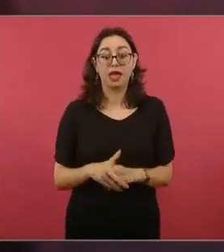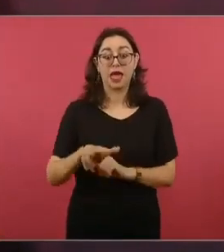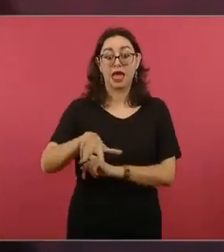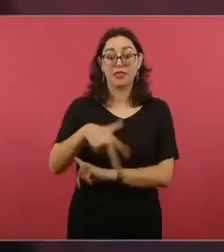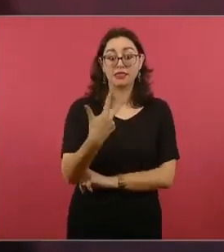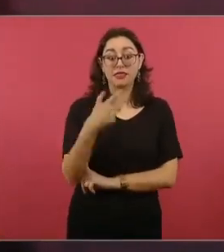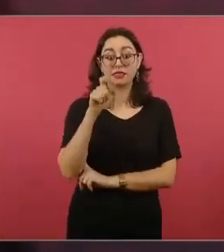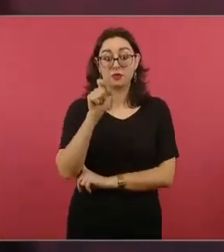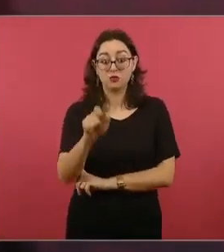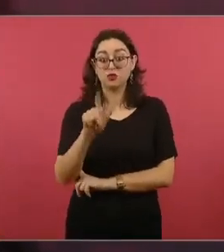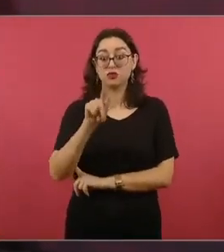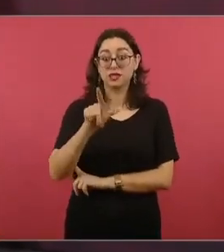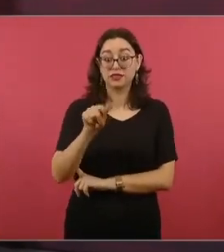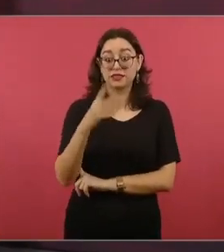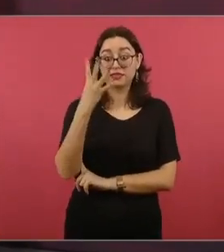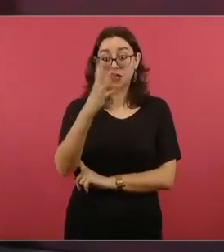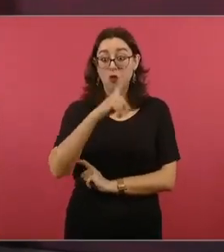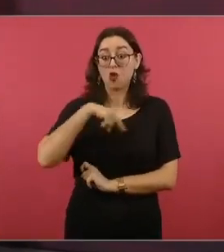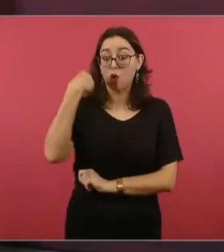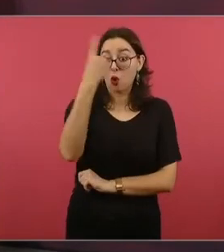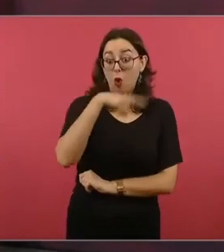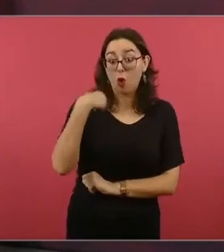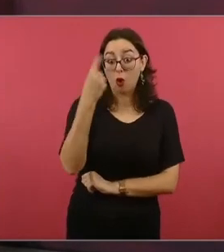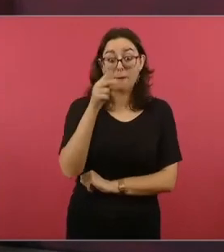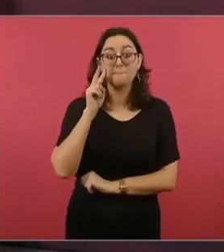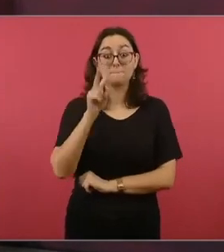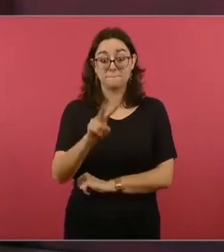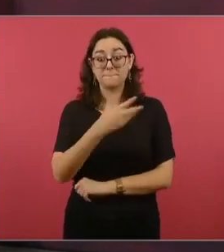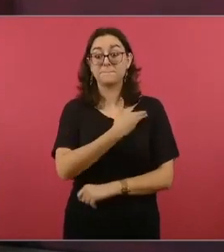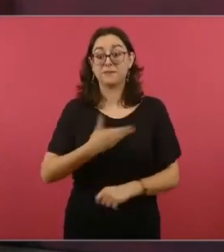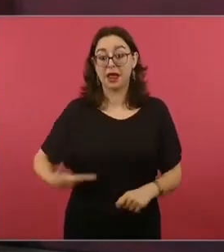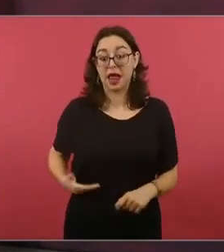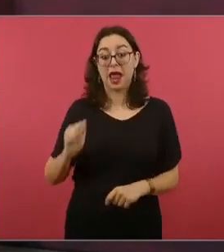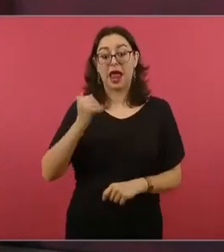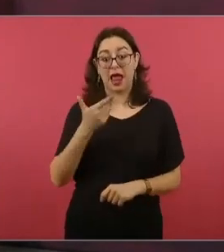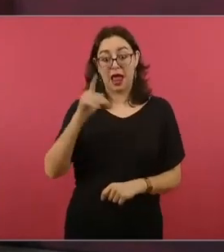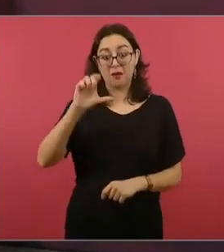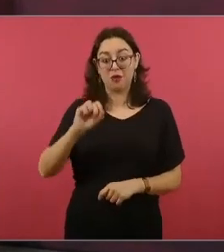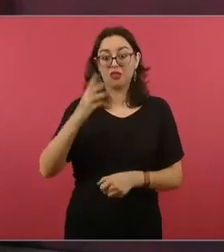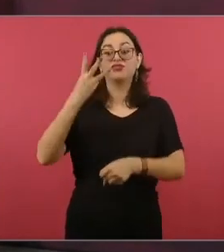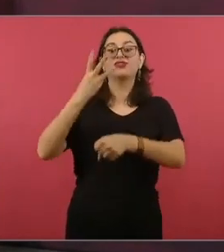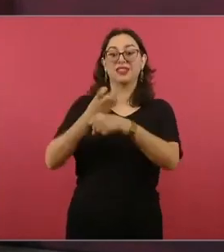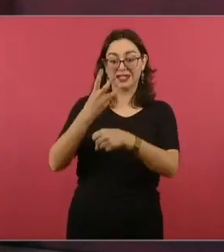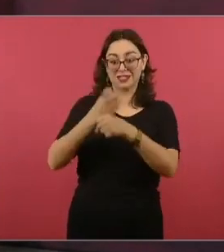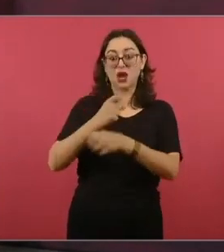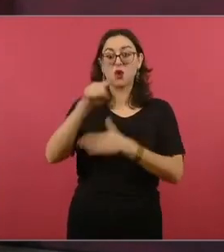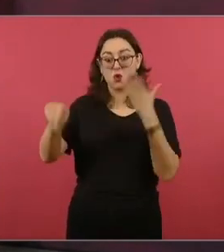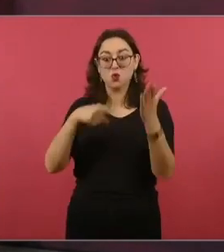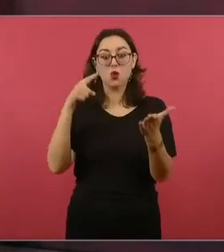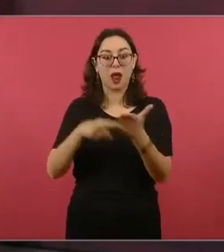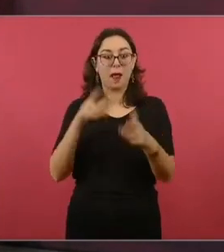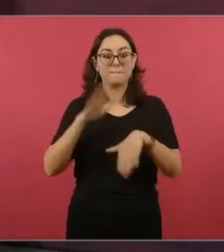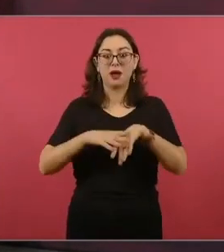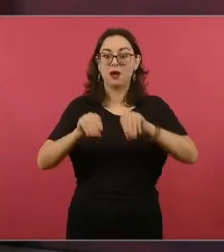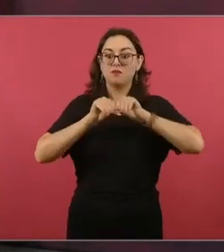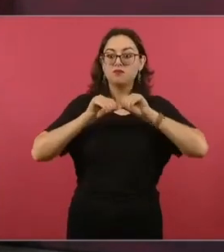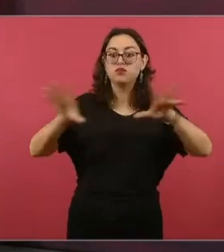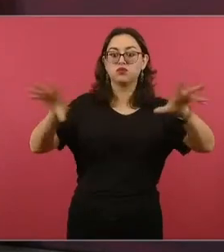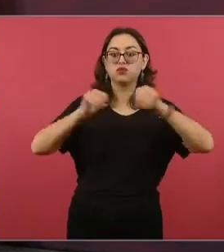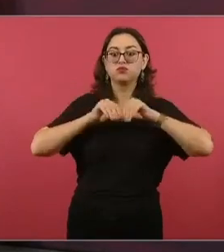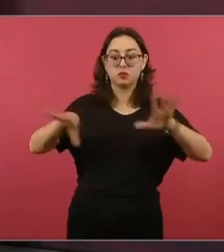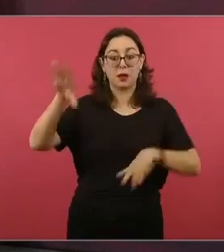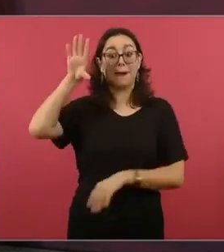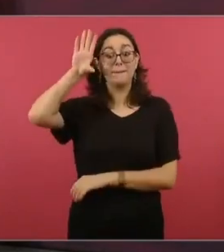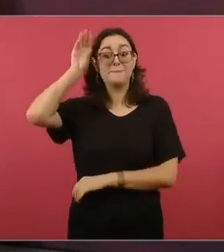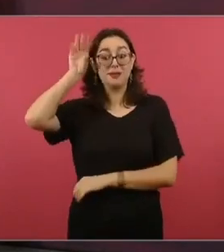13.74 millones de horas vistas, el presidente de México, Andrés Manuel López Obrador, se encuentra en la tercera posición entre las personas que transmiten en vivo por internet